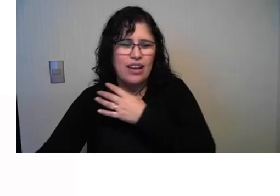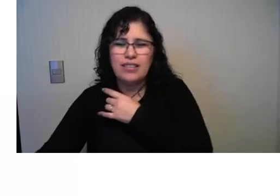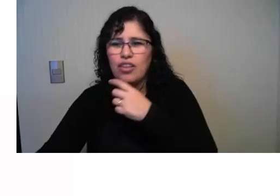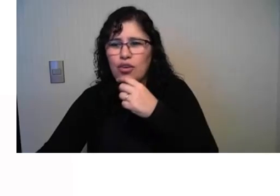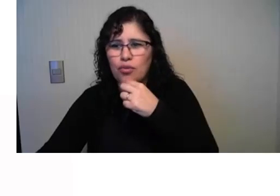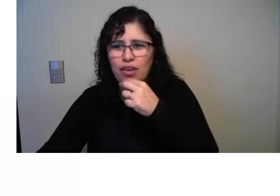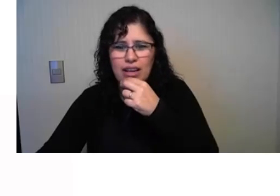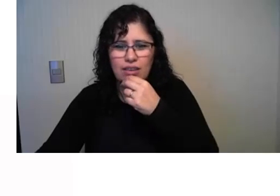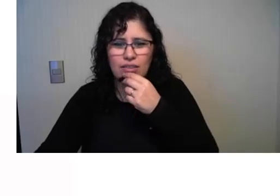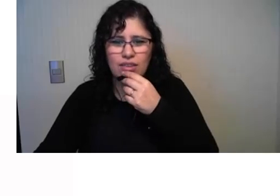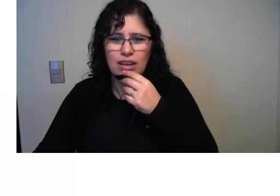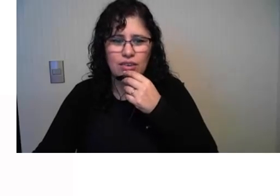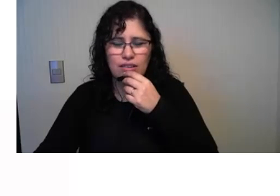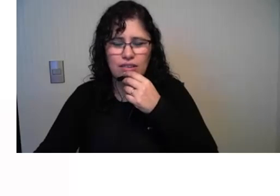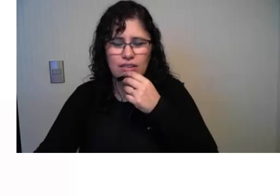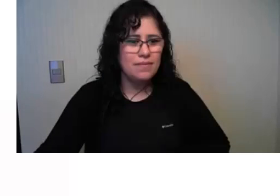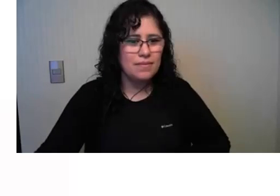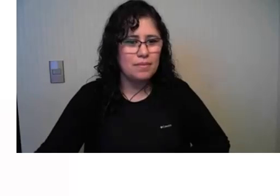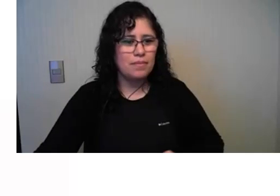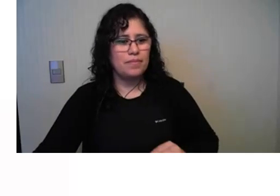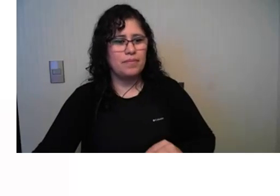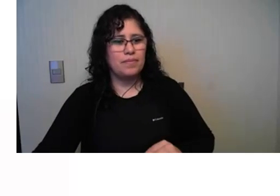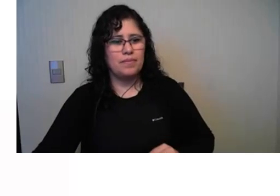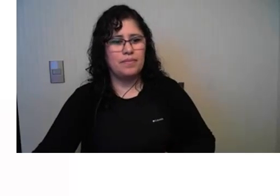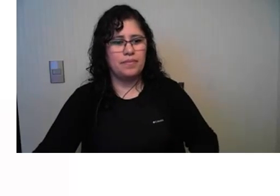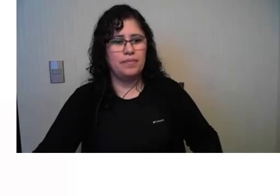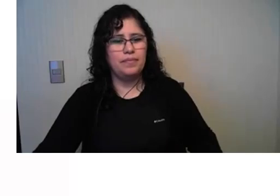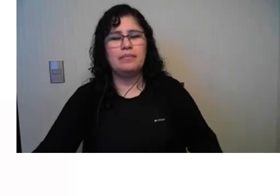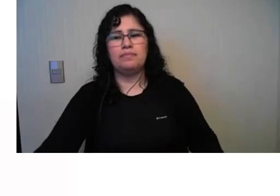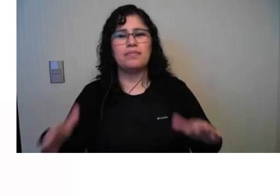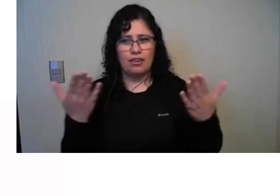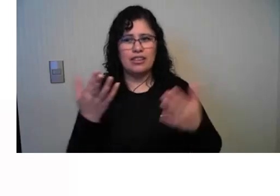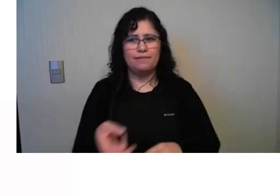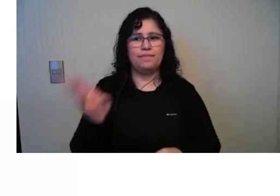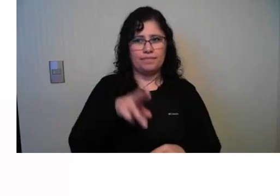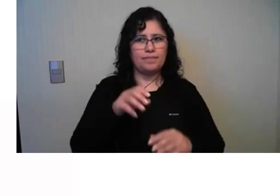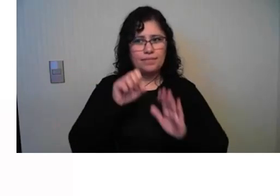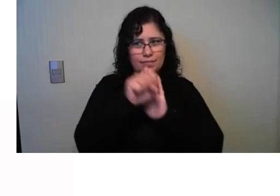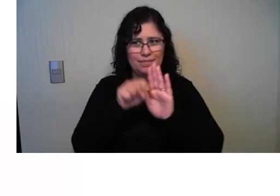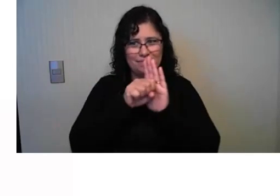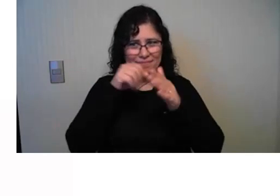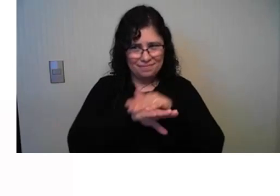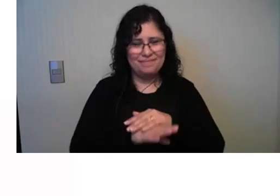Claro, ese código nuevo es el que yo no tengo y no sé. Le estaba comentando entonces